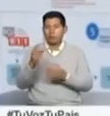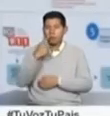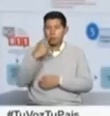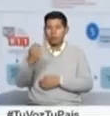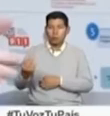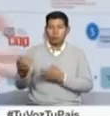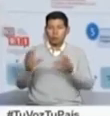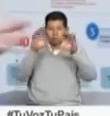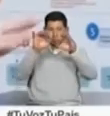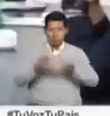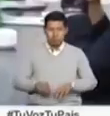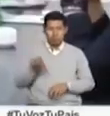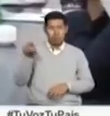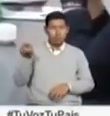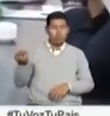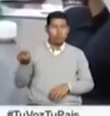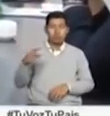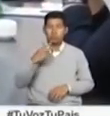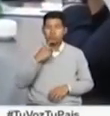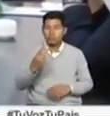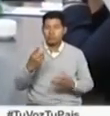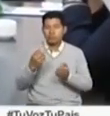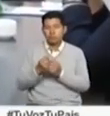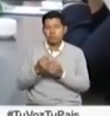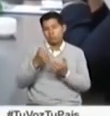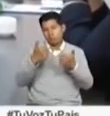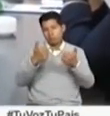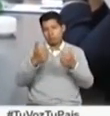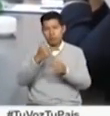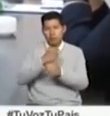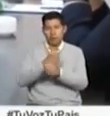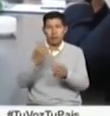secretario de la Política, como testigo de honor. Luis Andrade, Noticiero Ciudadano.